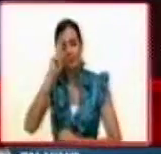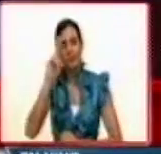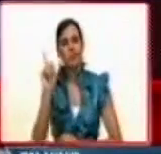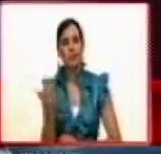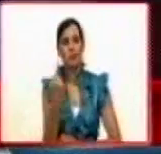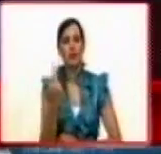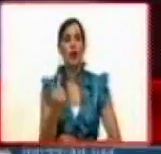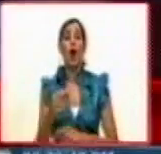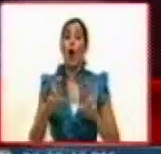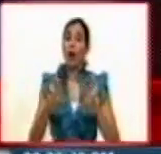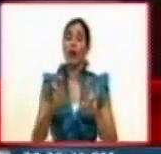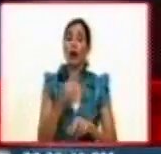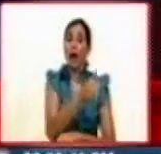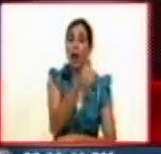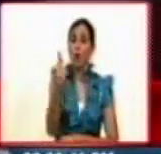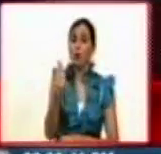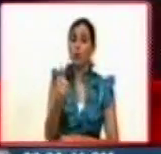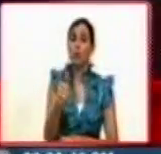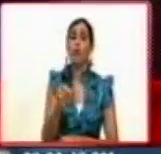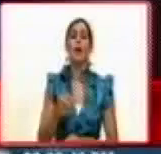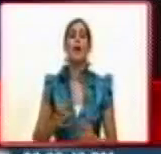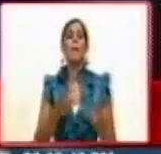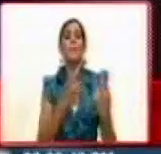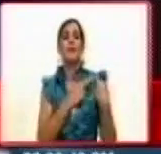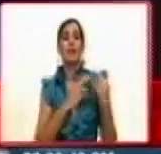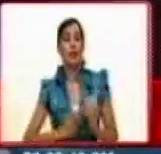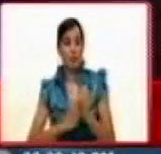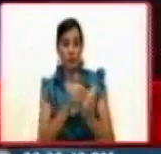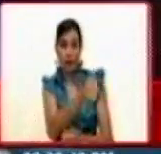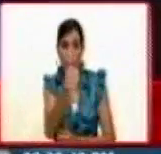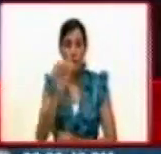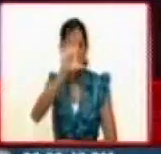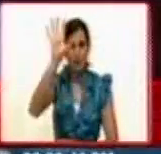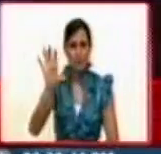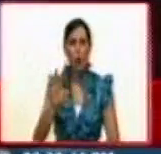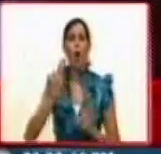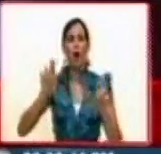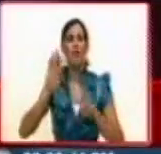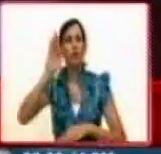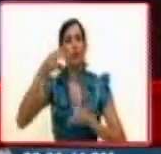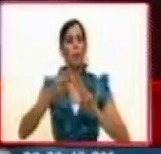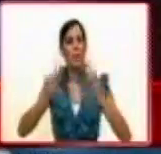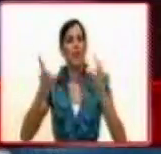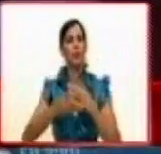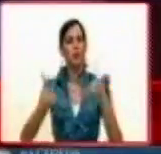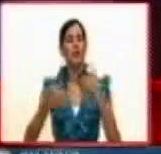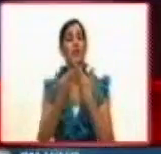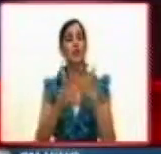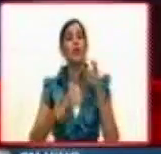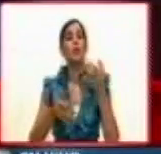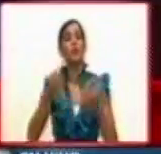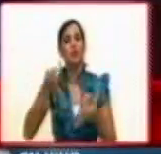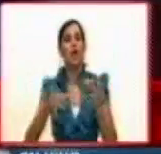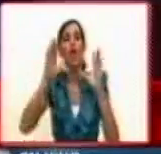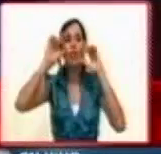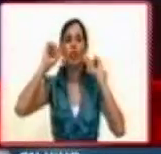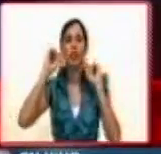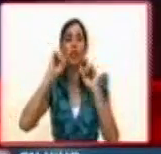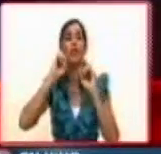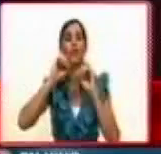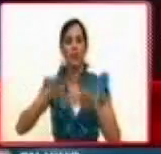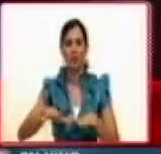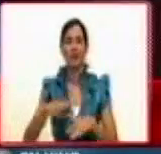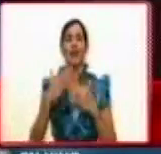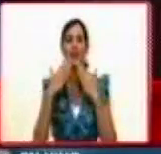todas y a los pueblos que representan un futuro de paz, democracia, libertad y justicia. Que Dios los bendiga. Muchas